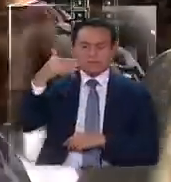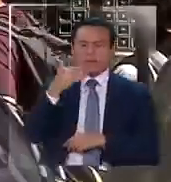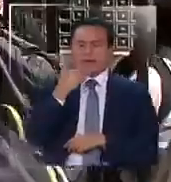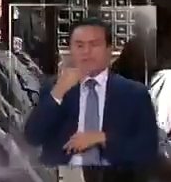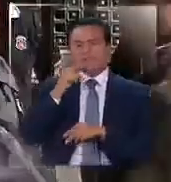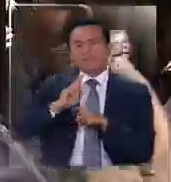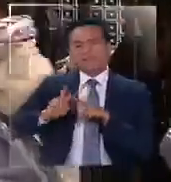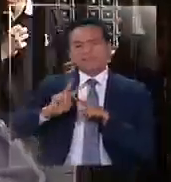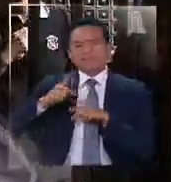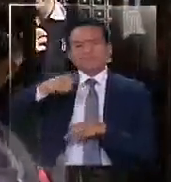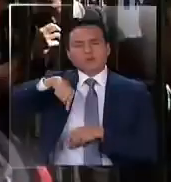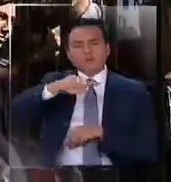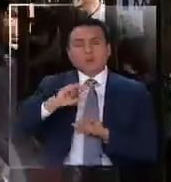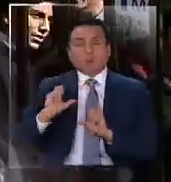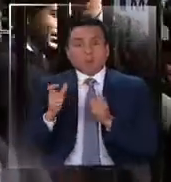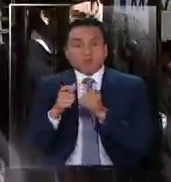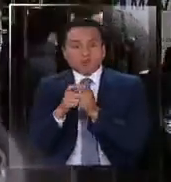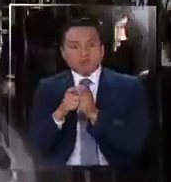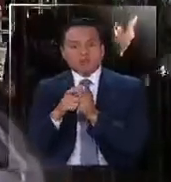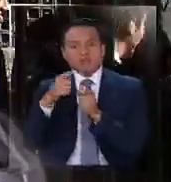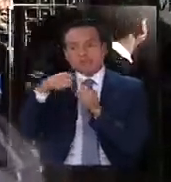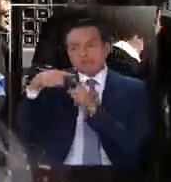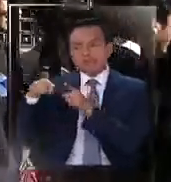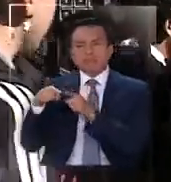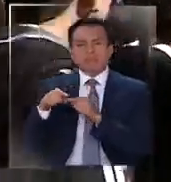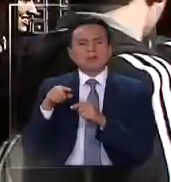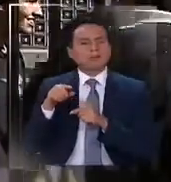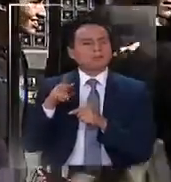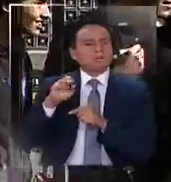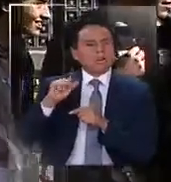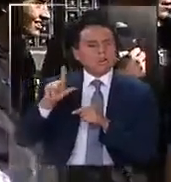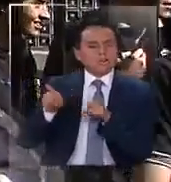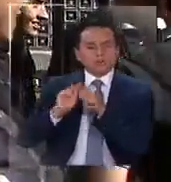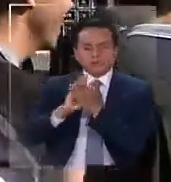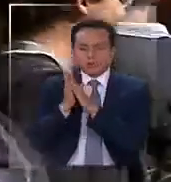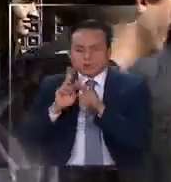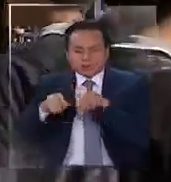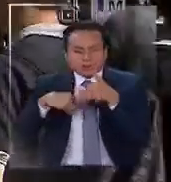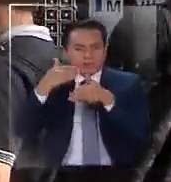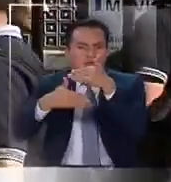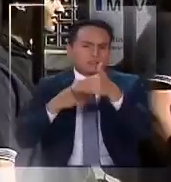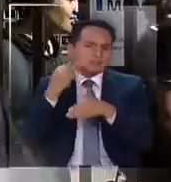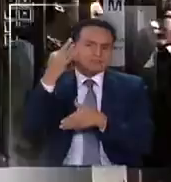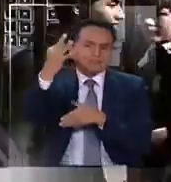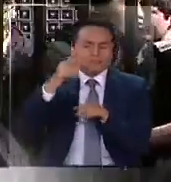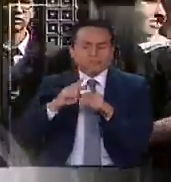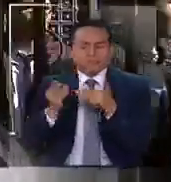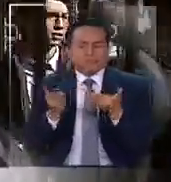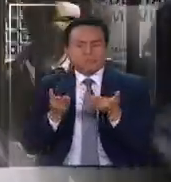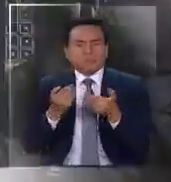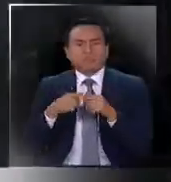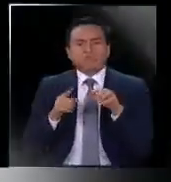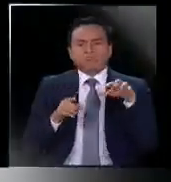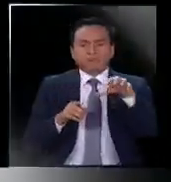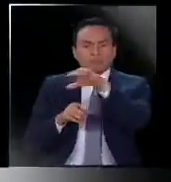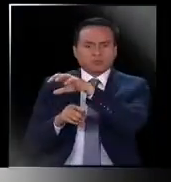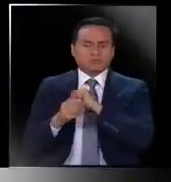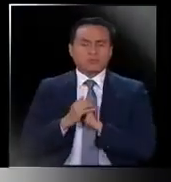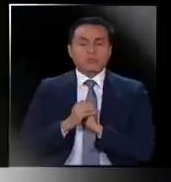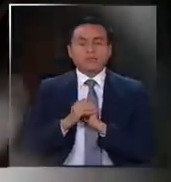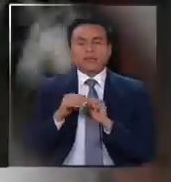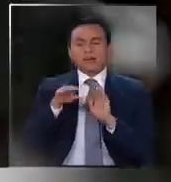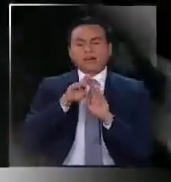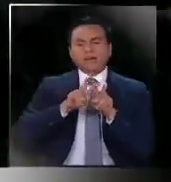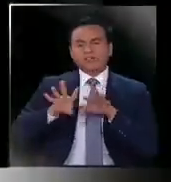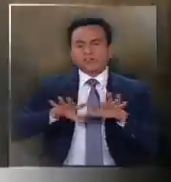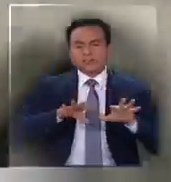se va a hacer, vamos a generar una comisión interestamental antipatriarcal para tratar cómo podemos llevar a cabo esto más adelante, digamos, con los otros estamentos. Parte de las acciones